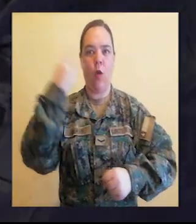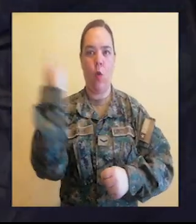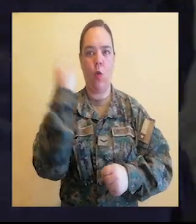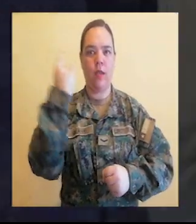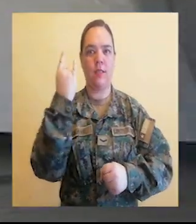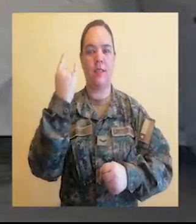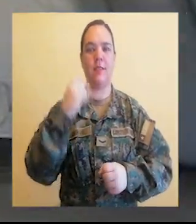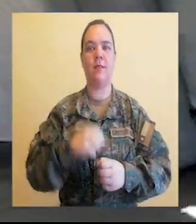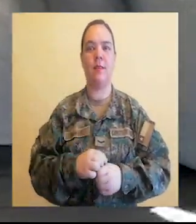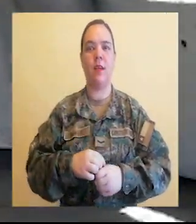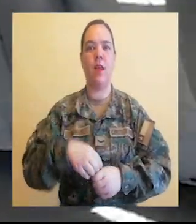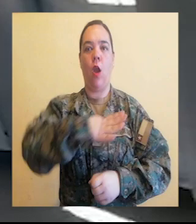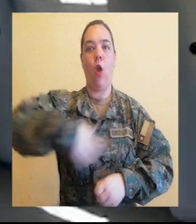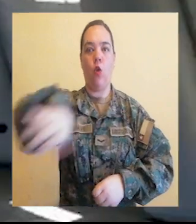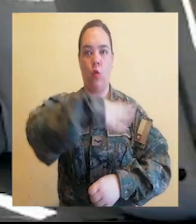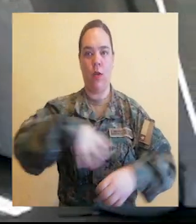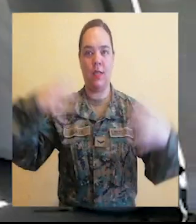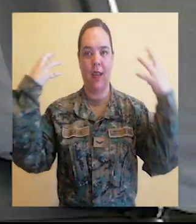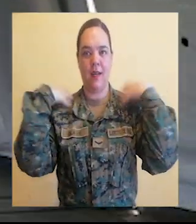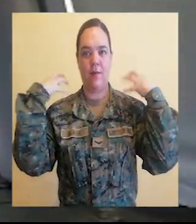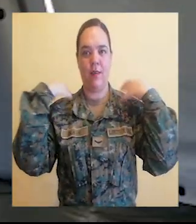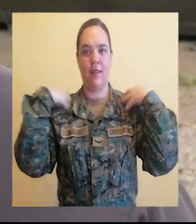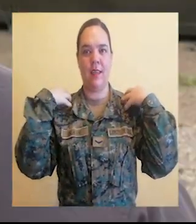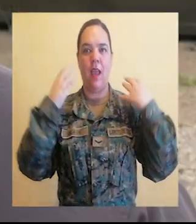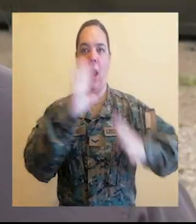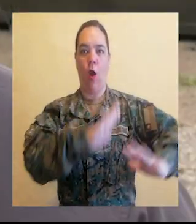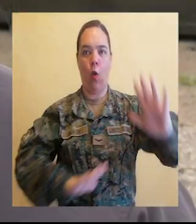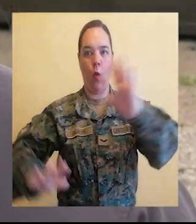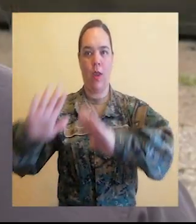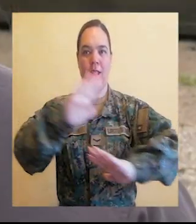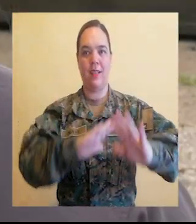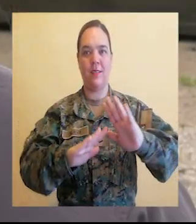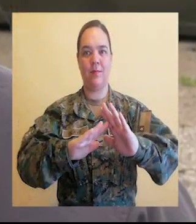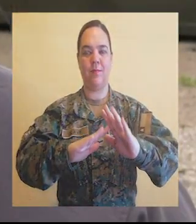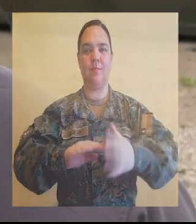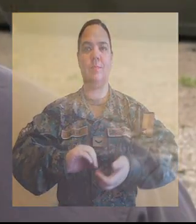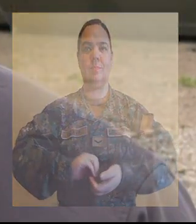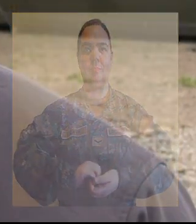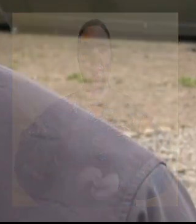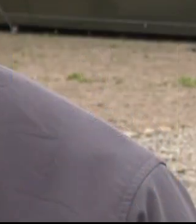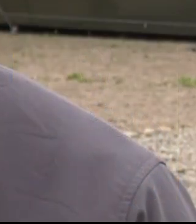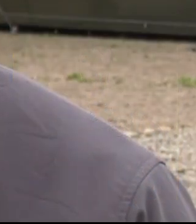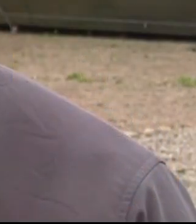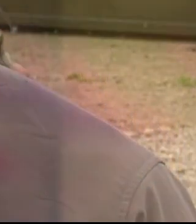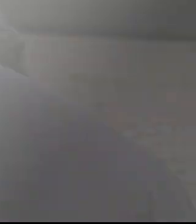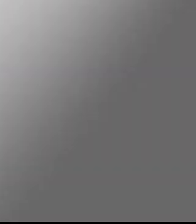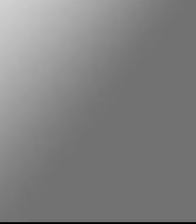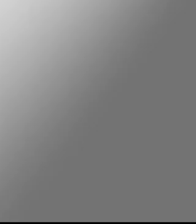esta emergencia. Nuestra misión es protegerte, la tuya es cuidarte.